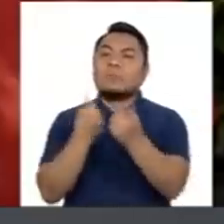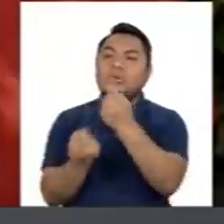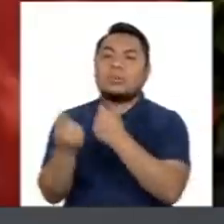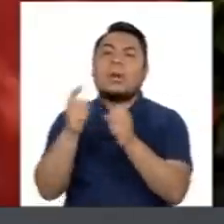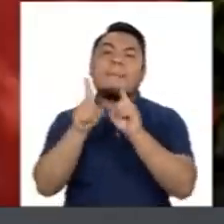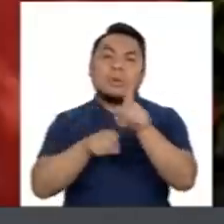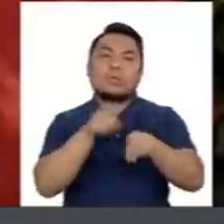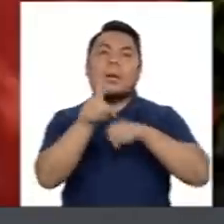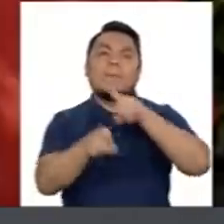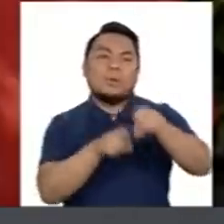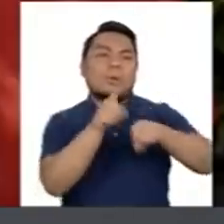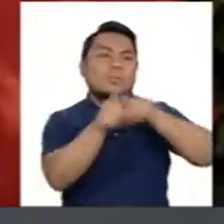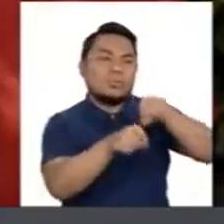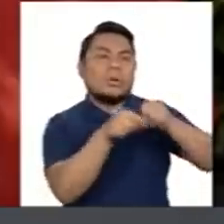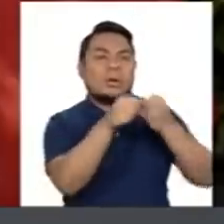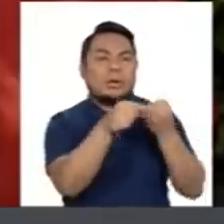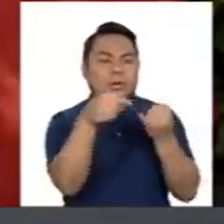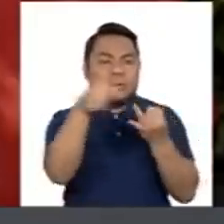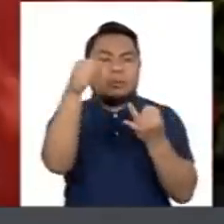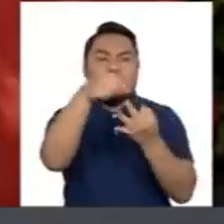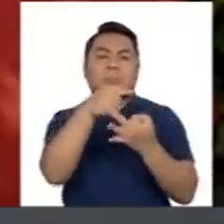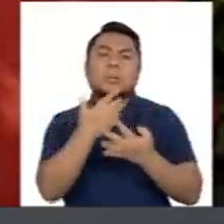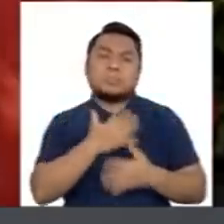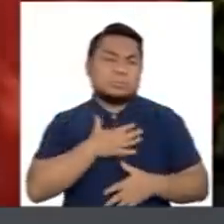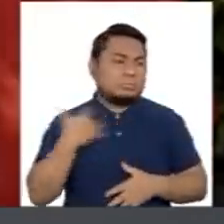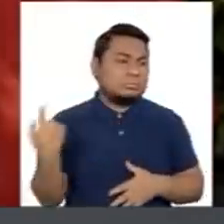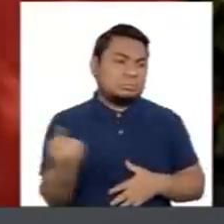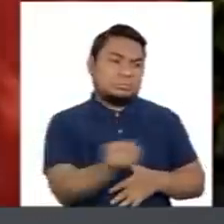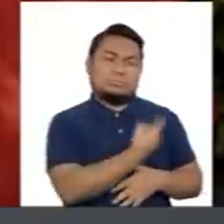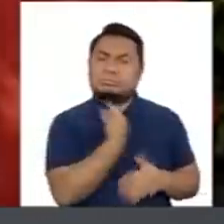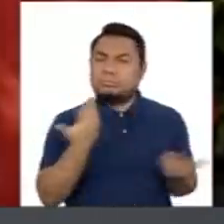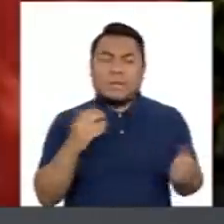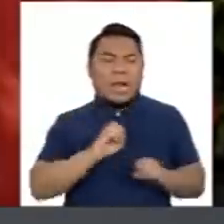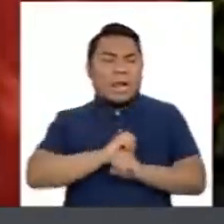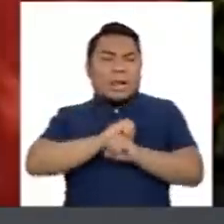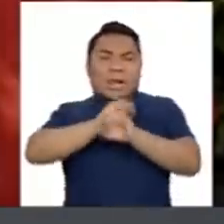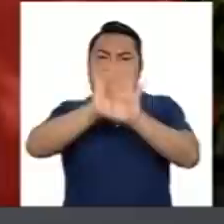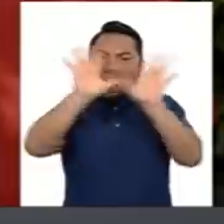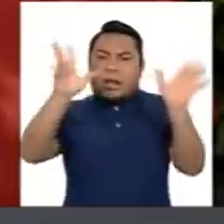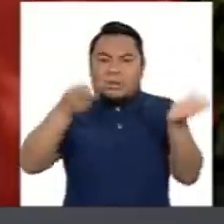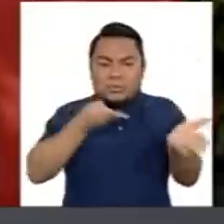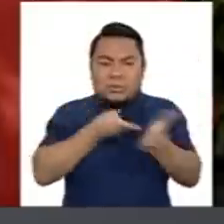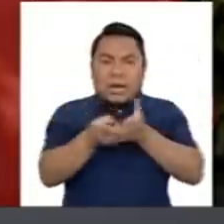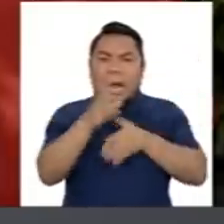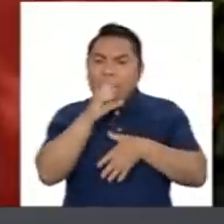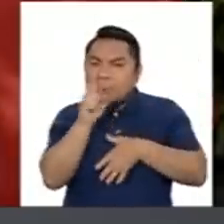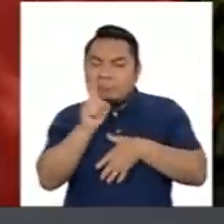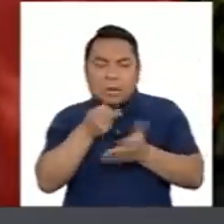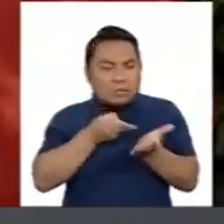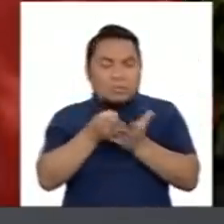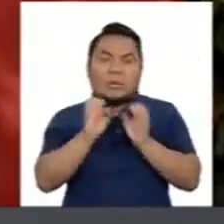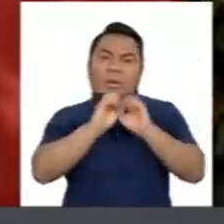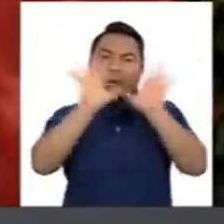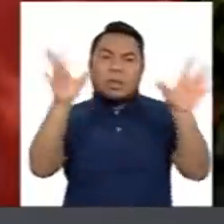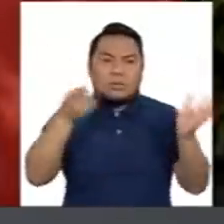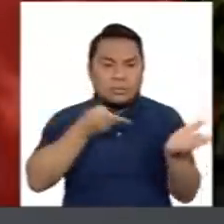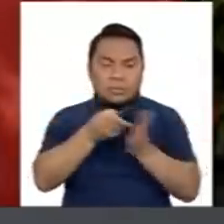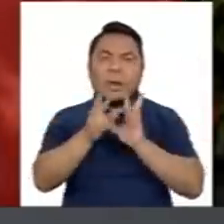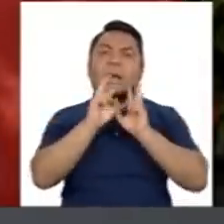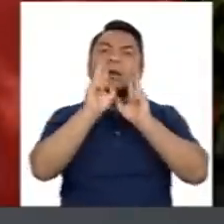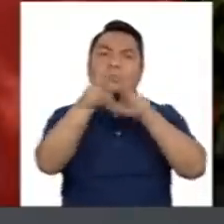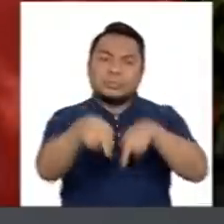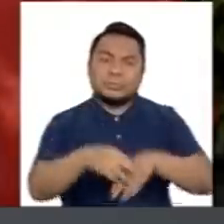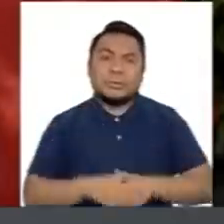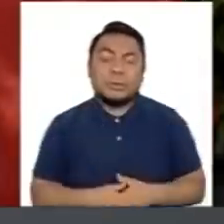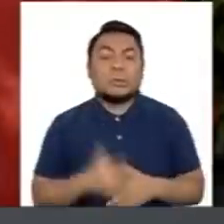preguntas sumamente importantes que nosotros con gusto y con la transparencia que tenemos como gobierno tenemos que contestar.